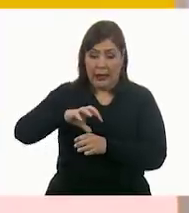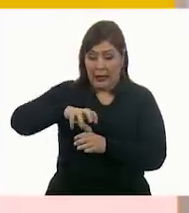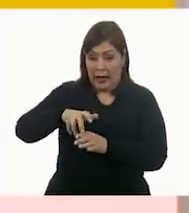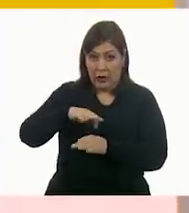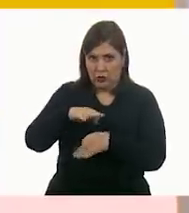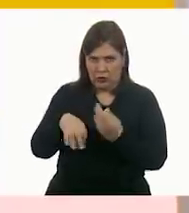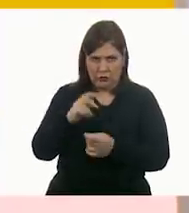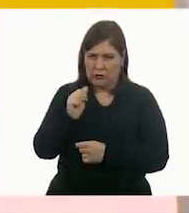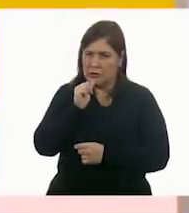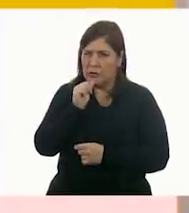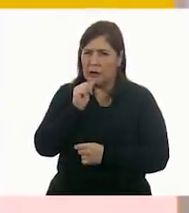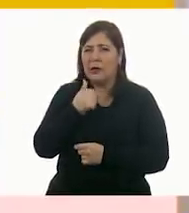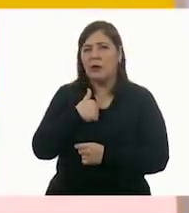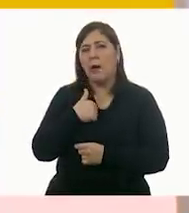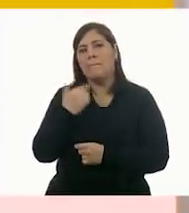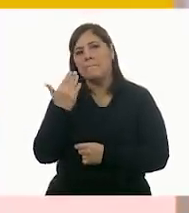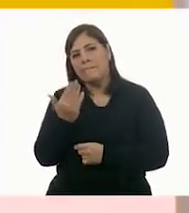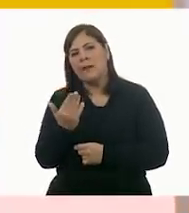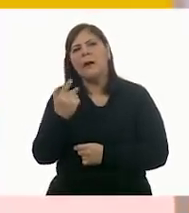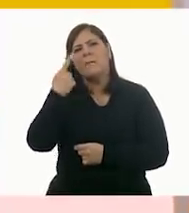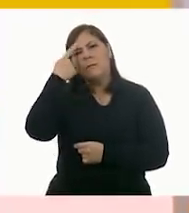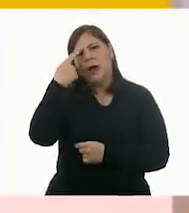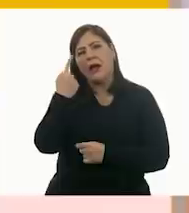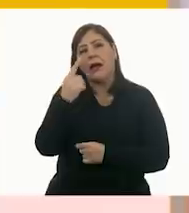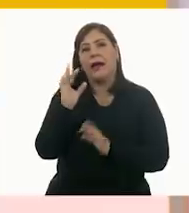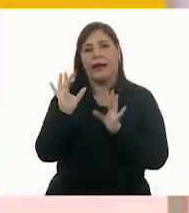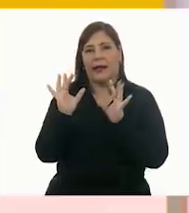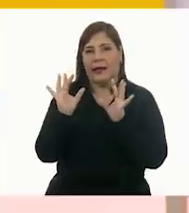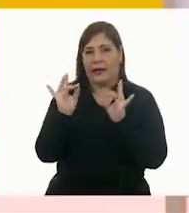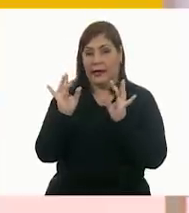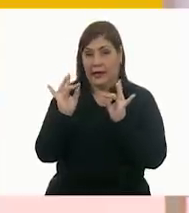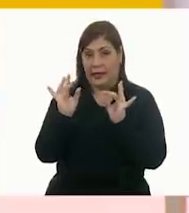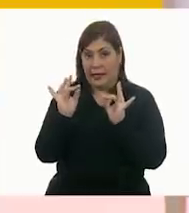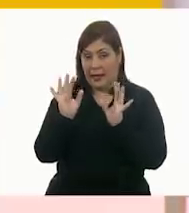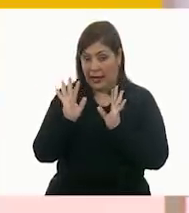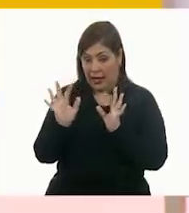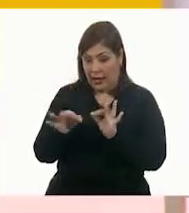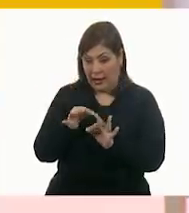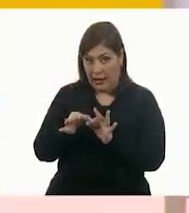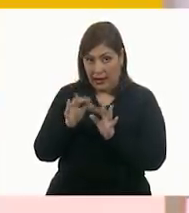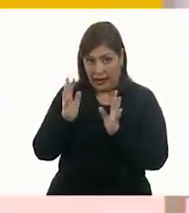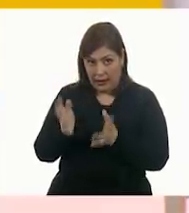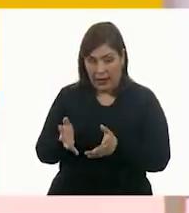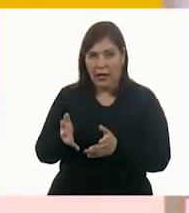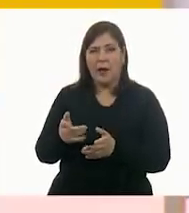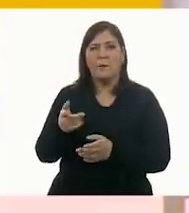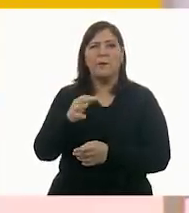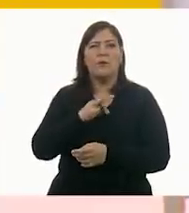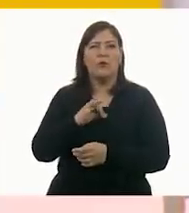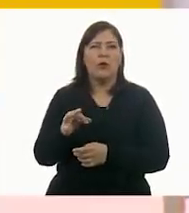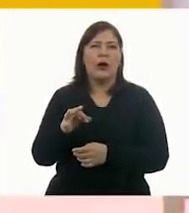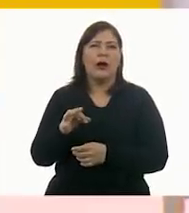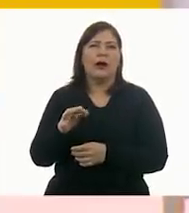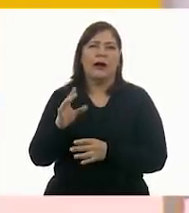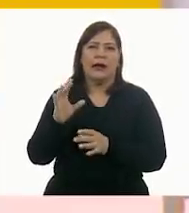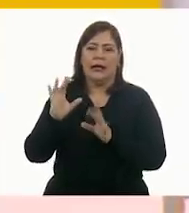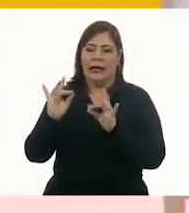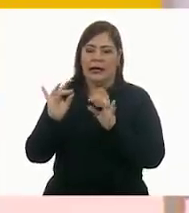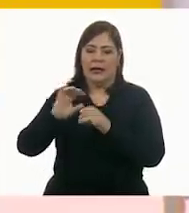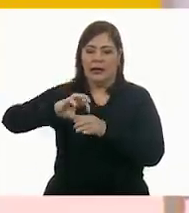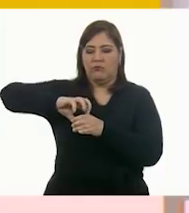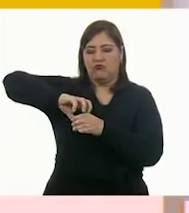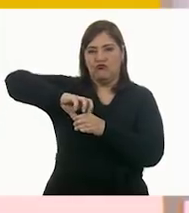todo, porque les pedí pegamento para que si vieran que ya les quedó, ya la pueden pegar, poner pegamento en la